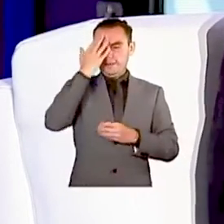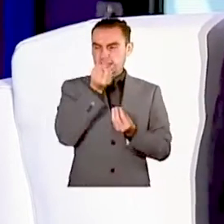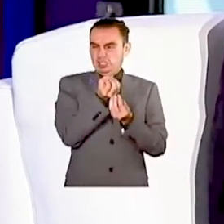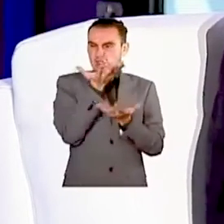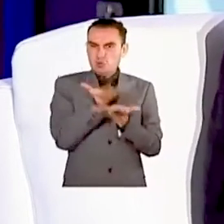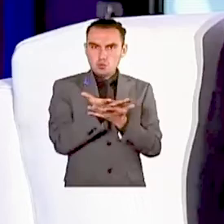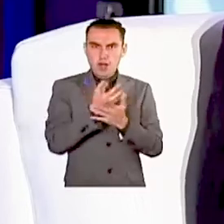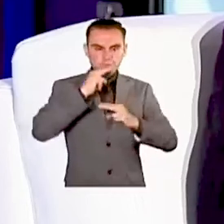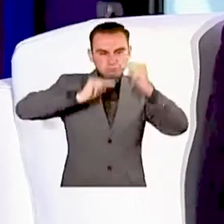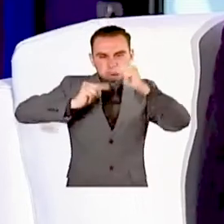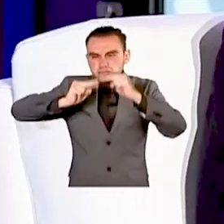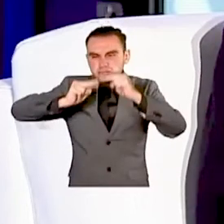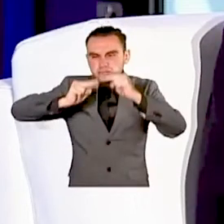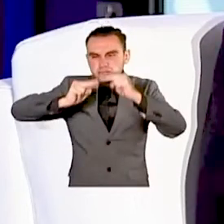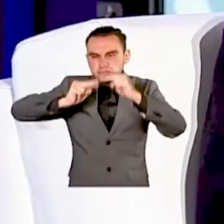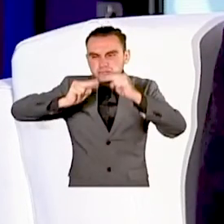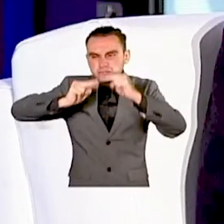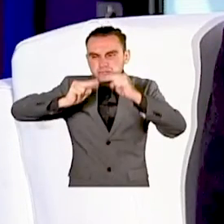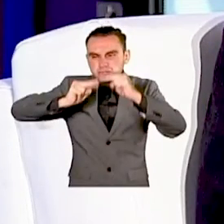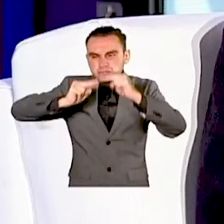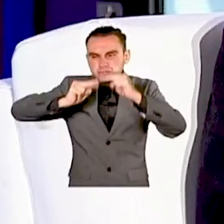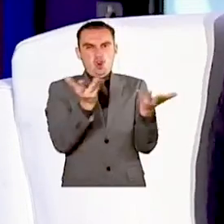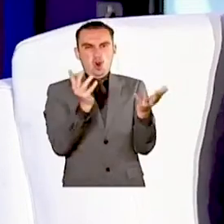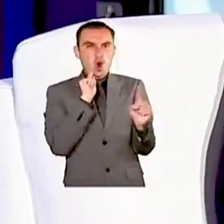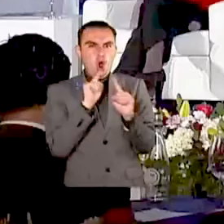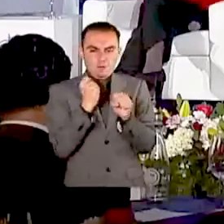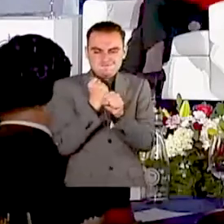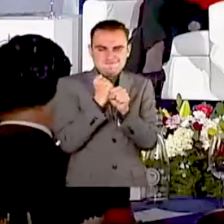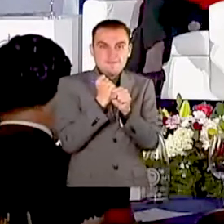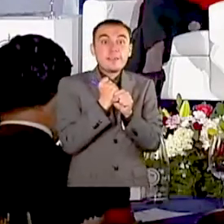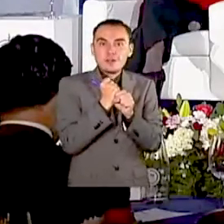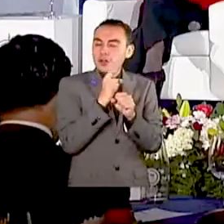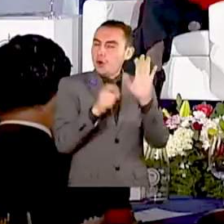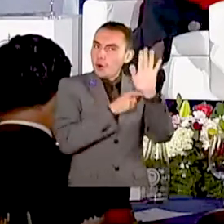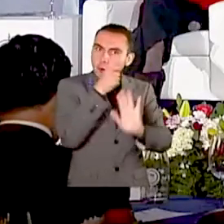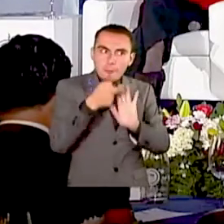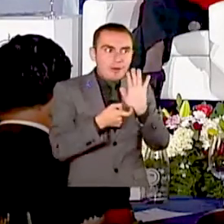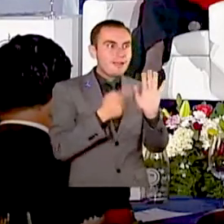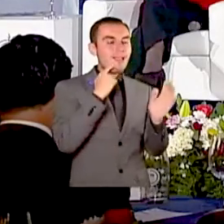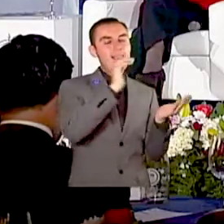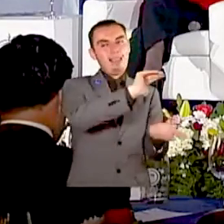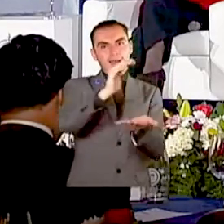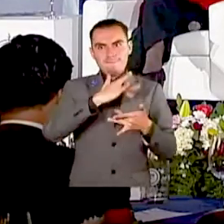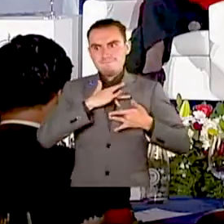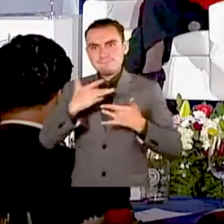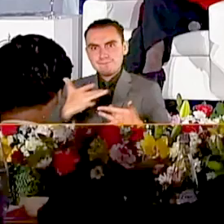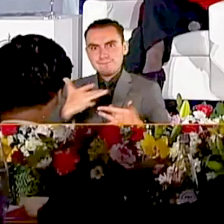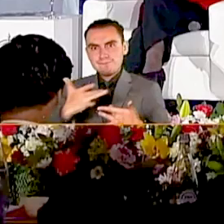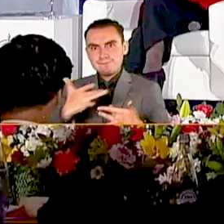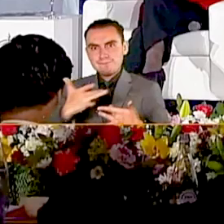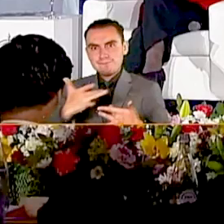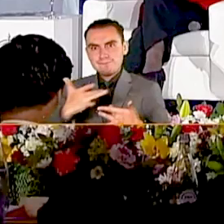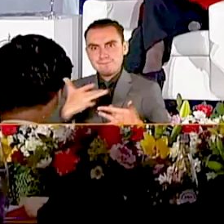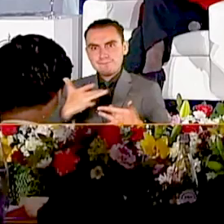insumos que hoy en día se está. Es que, doctora, ese fortalecimiento